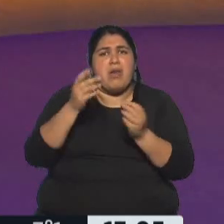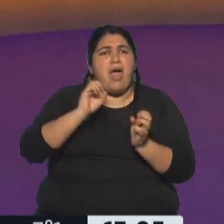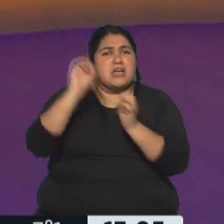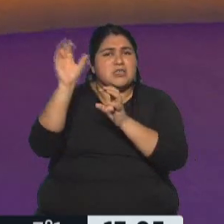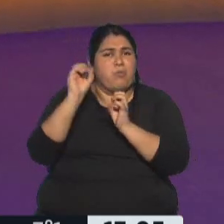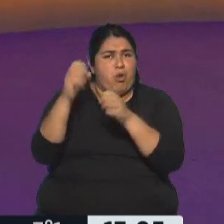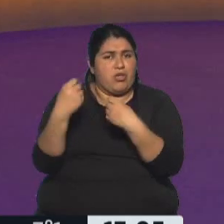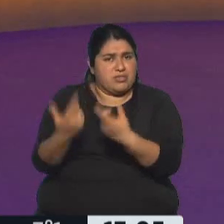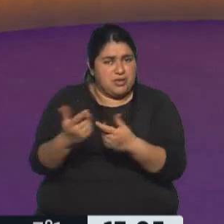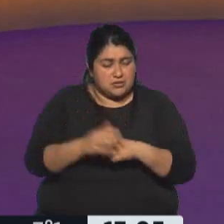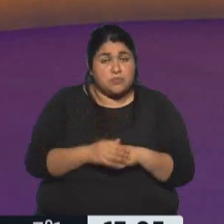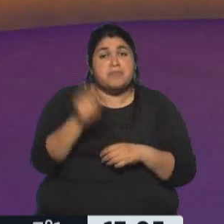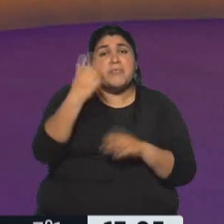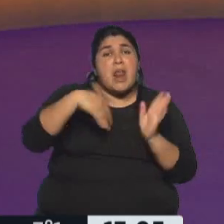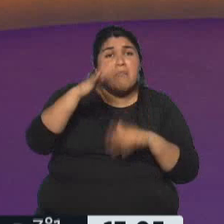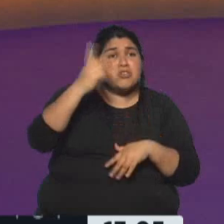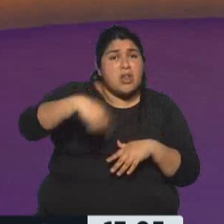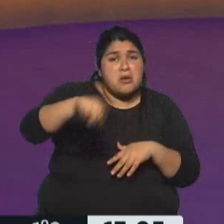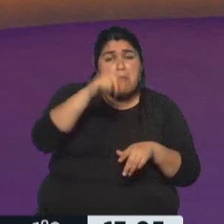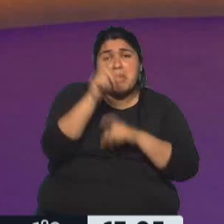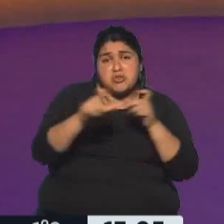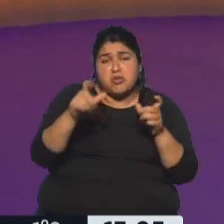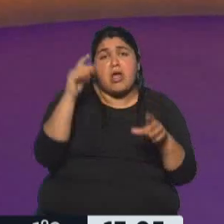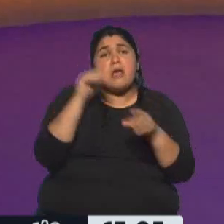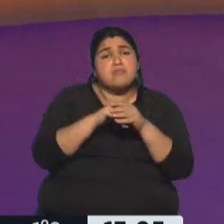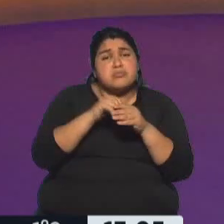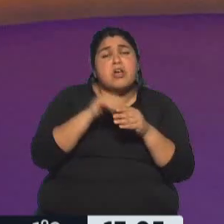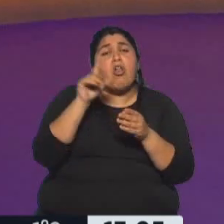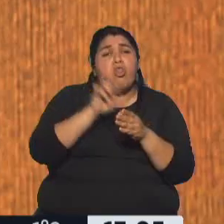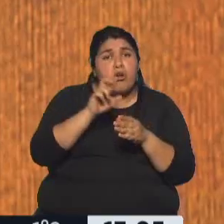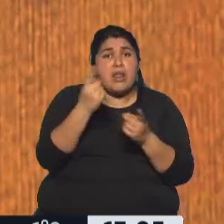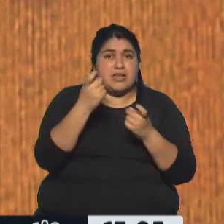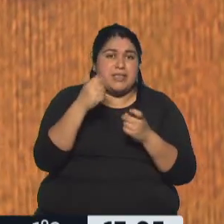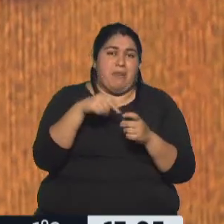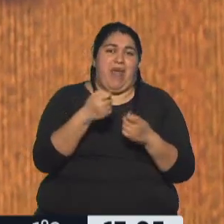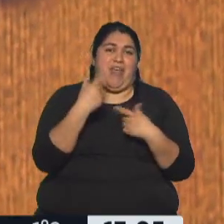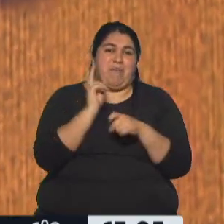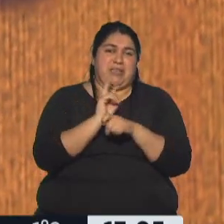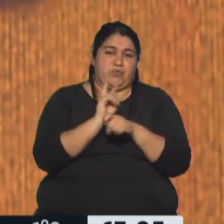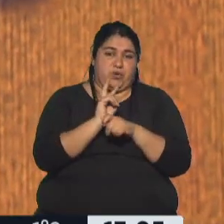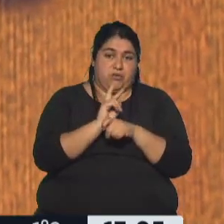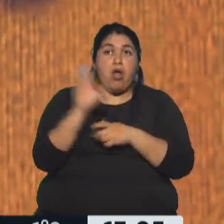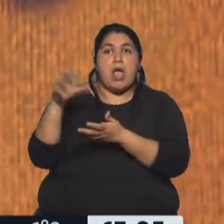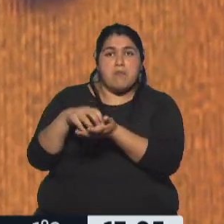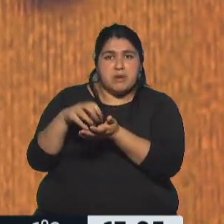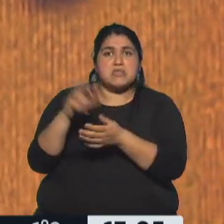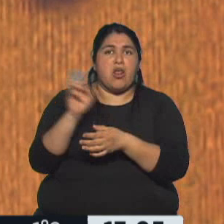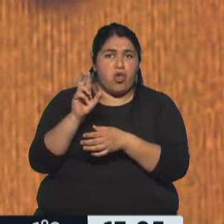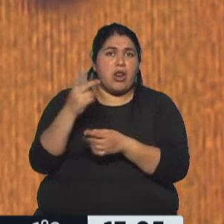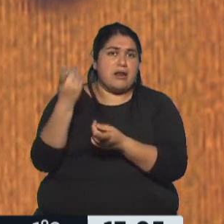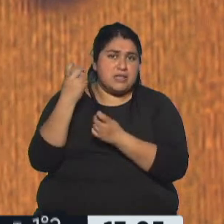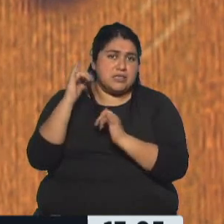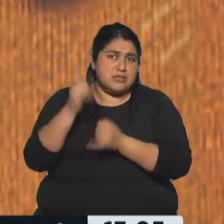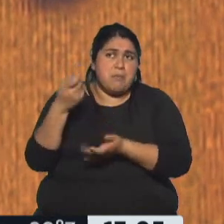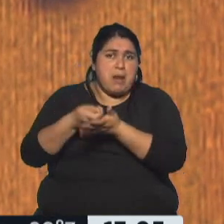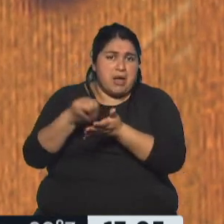los ciudadanos, muchos de ustedes quieren ahorrar en dólares. ¿Por qué? Porque les genera mayor seguridad. También las empresas han tomado deuda en dólares y quieren dólares para poder repagar sus